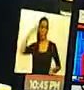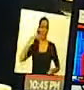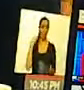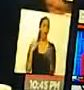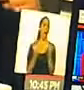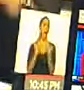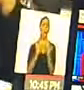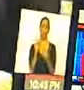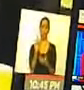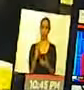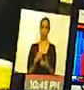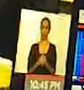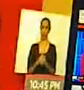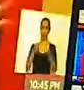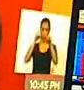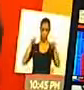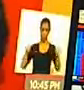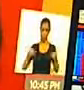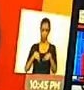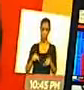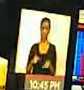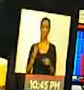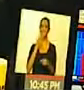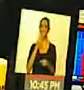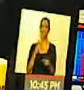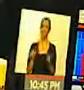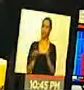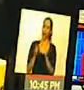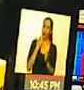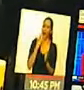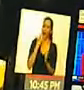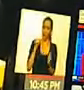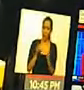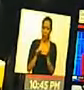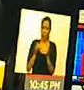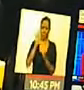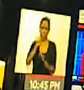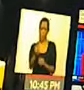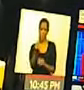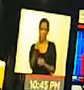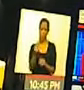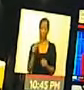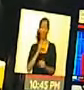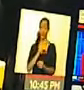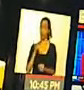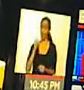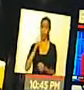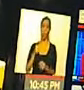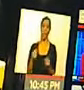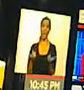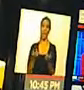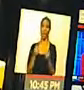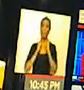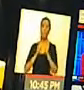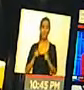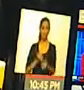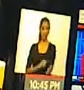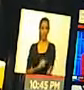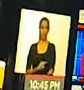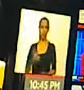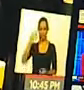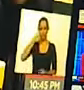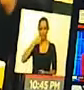solo. Y grita, además, parado, ¿de dónde sale tu valentía? ¿En dónde se compró eso? Eso no se compra ahí en el cementerio, hermano. Sea